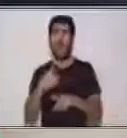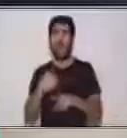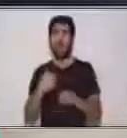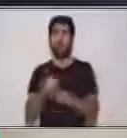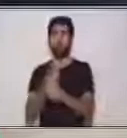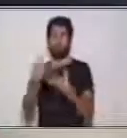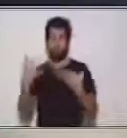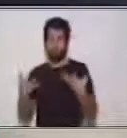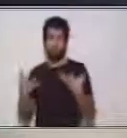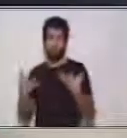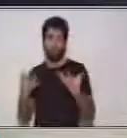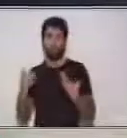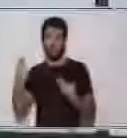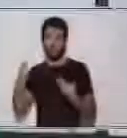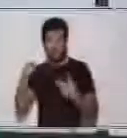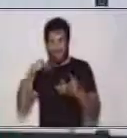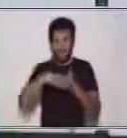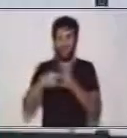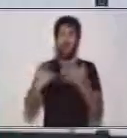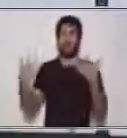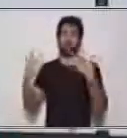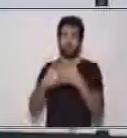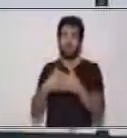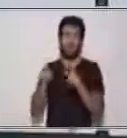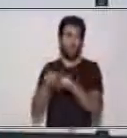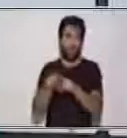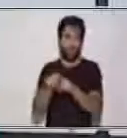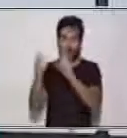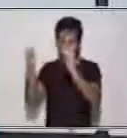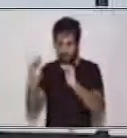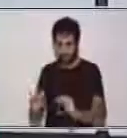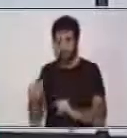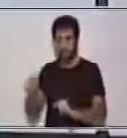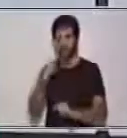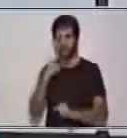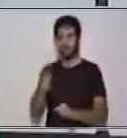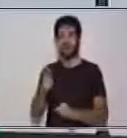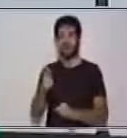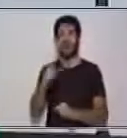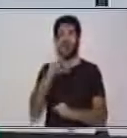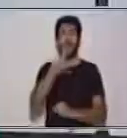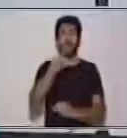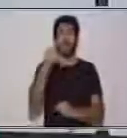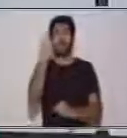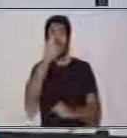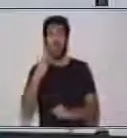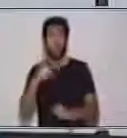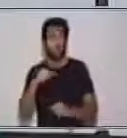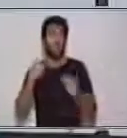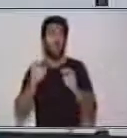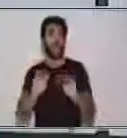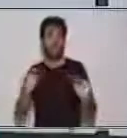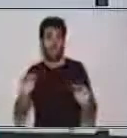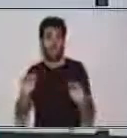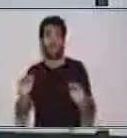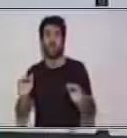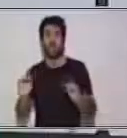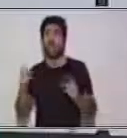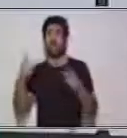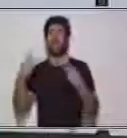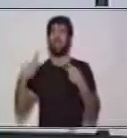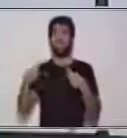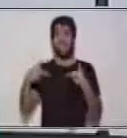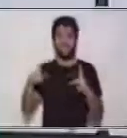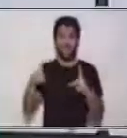sea el caso. En esta oración, las niñas venderán sus muñecas. El pronombre es